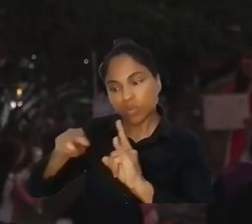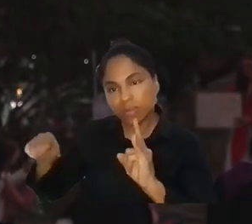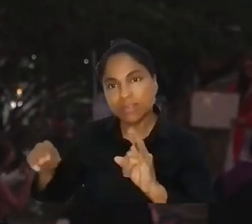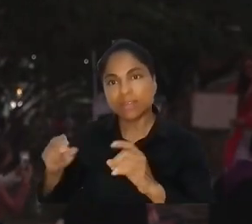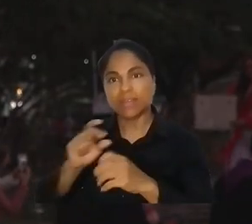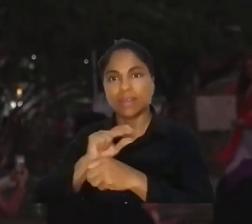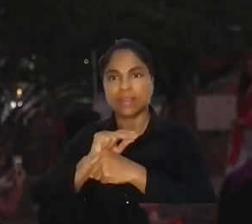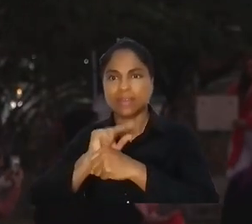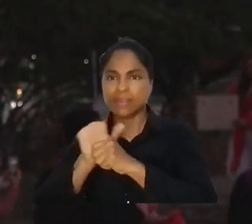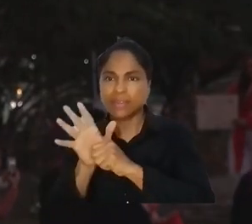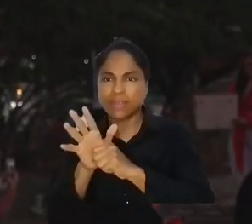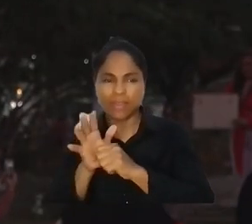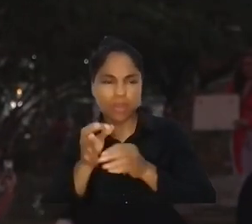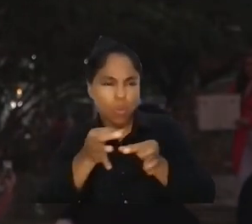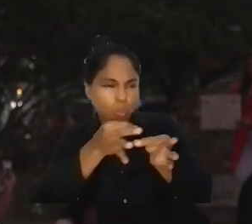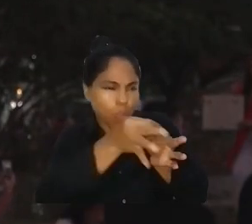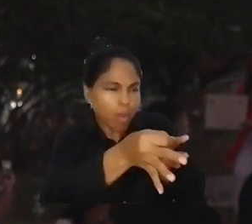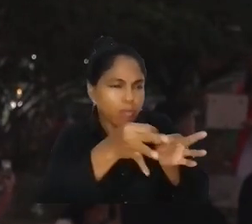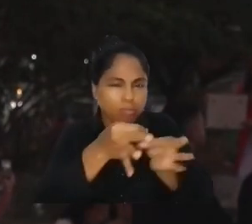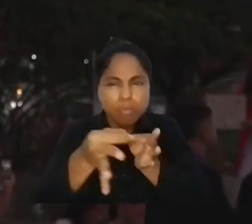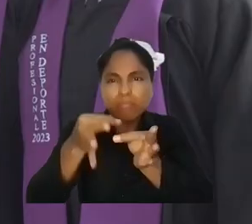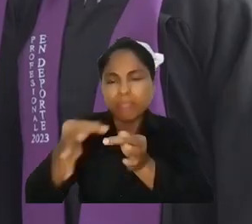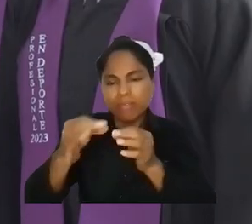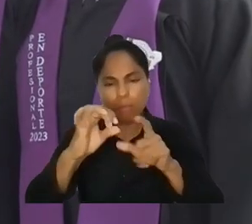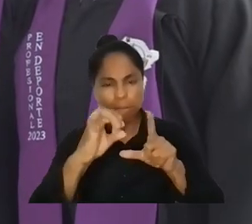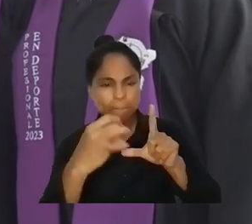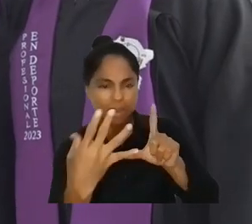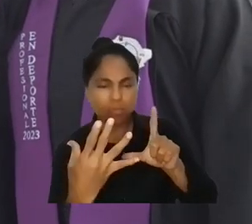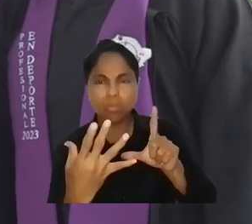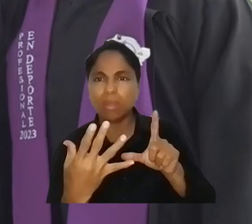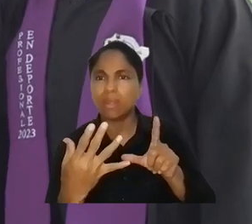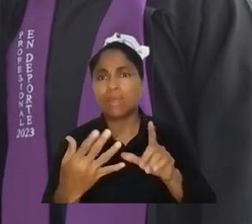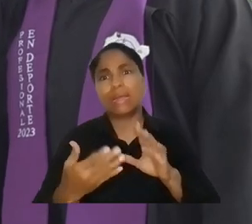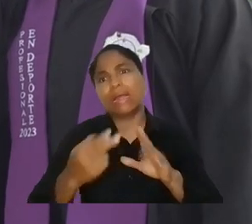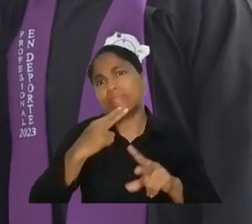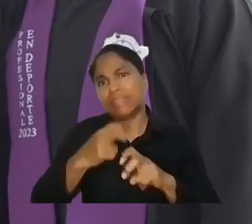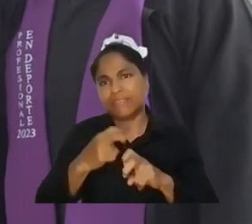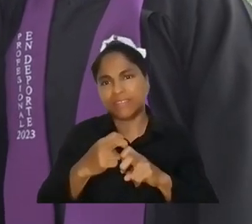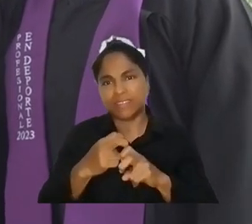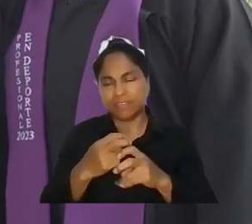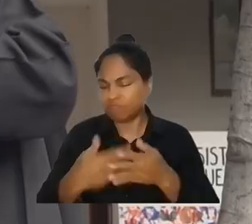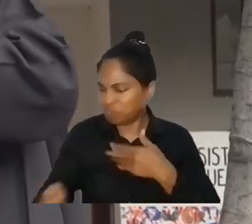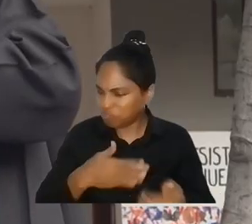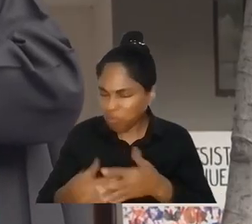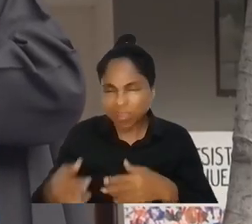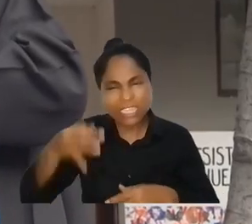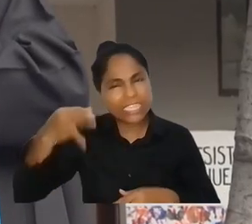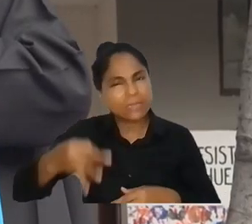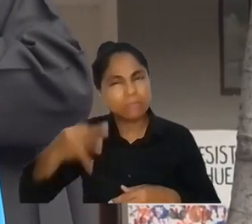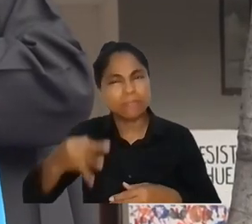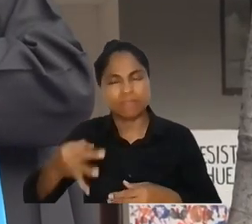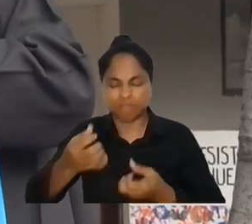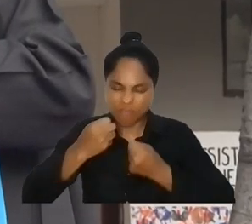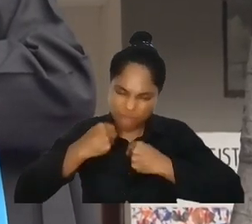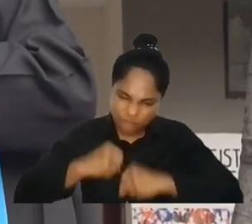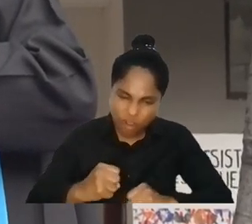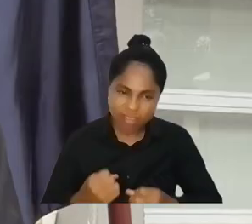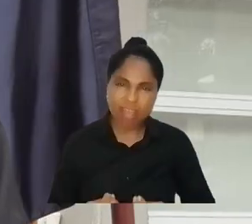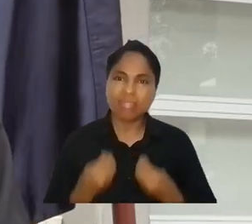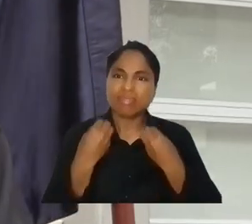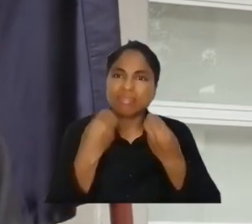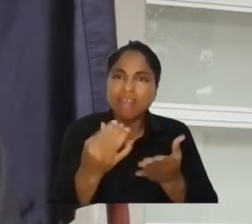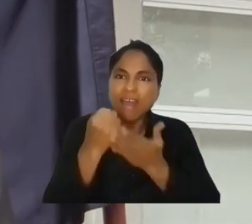sociedad. Yo creo que este esfuerzo que se hace desde la universidad y desde el CREO de llevar la universidad a los territorios, que no es fácil, pero lo hacemos con todas las